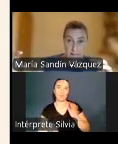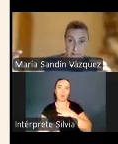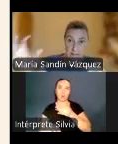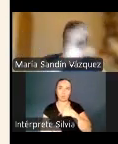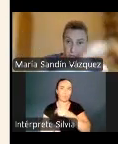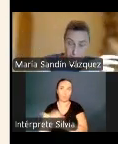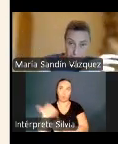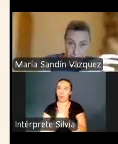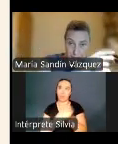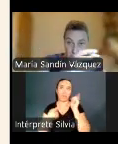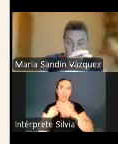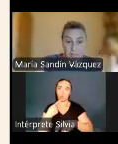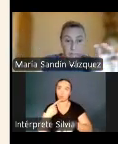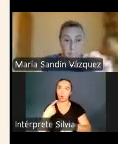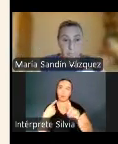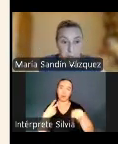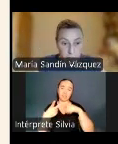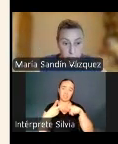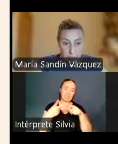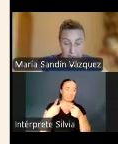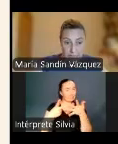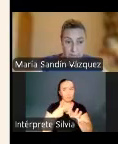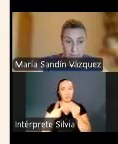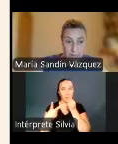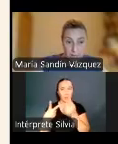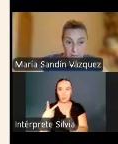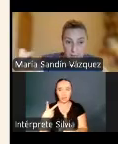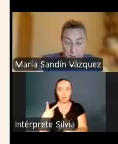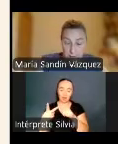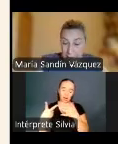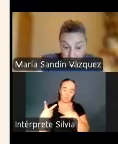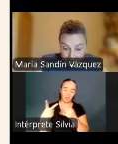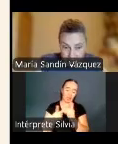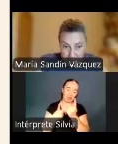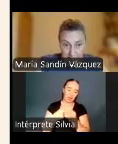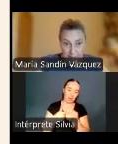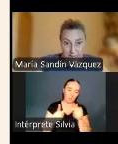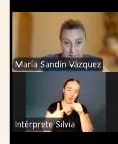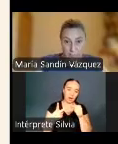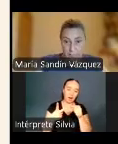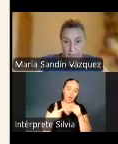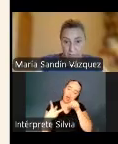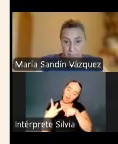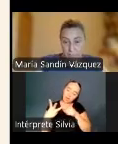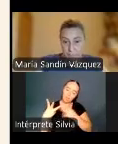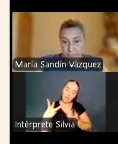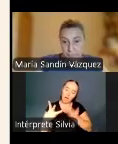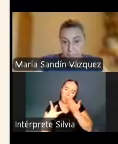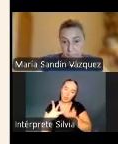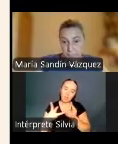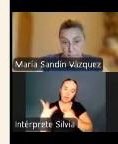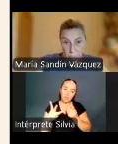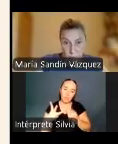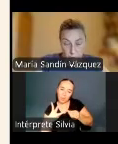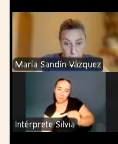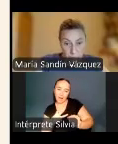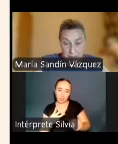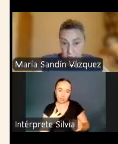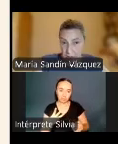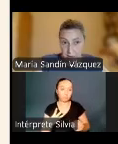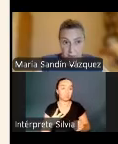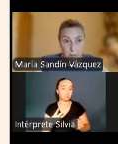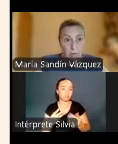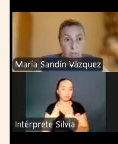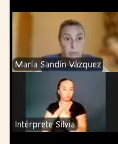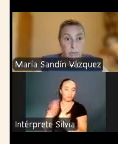importante, esto no está bien explicado, aquí podemos aportar esta información, ¿no? Y por supuesto,